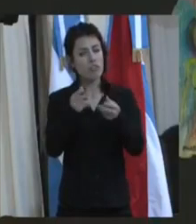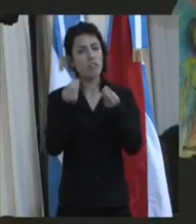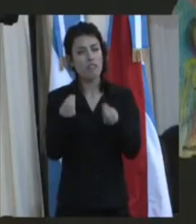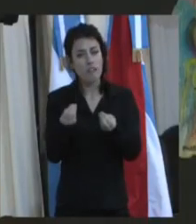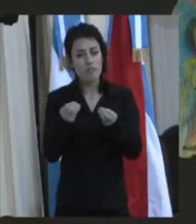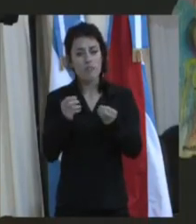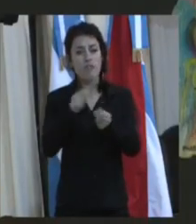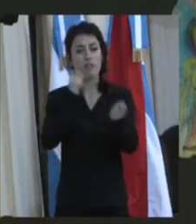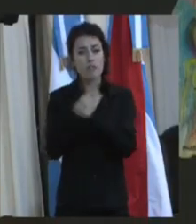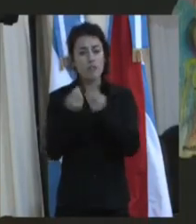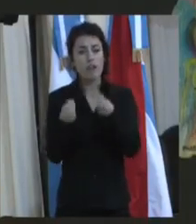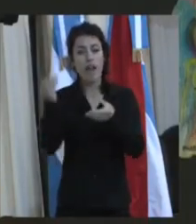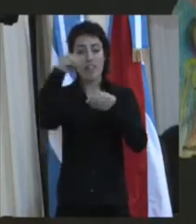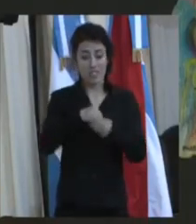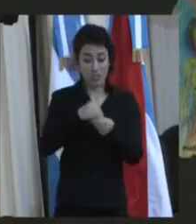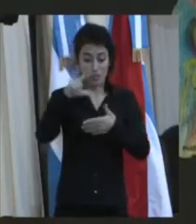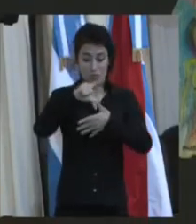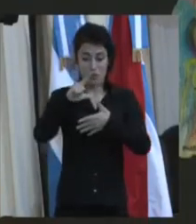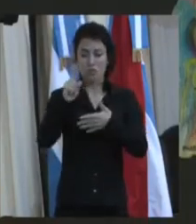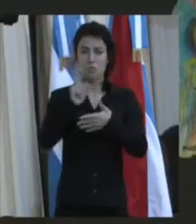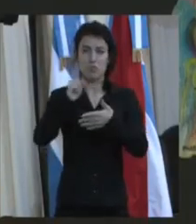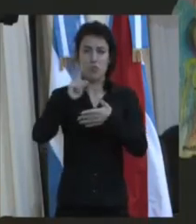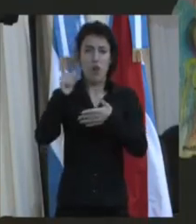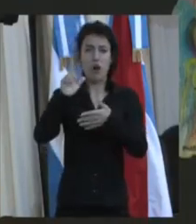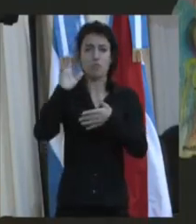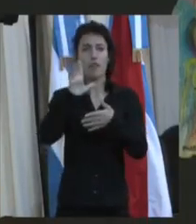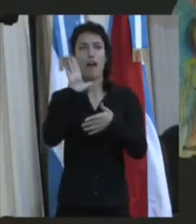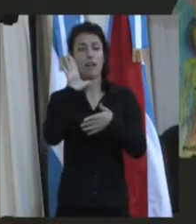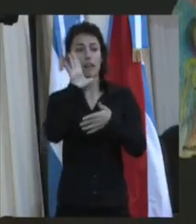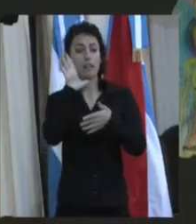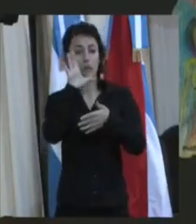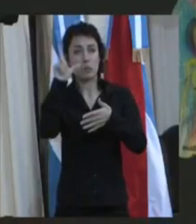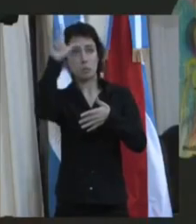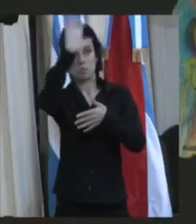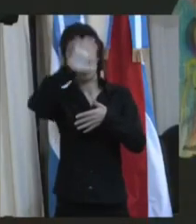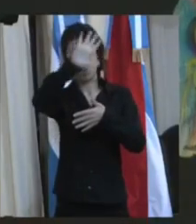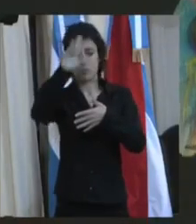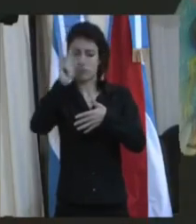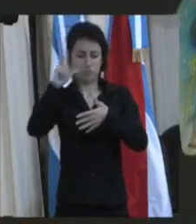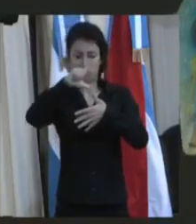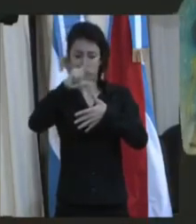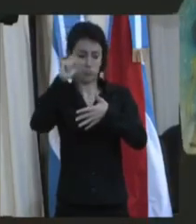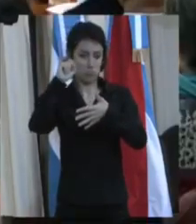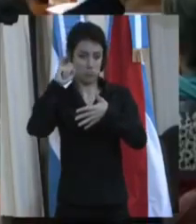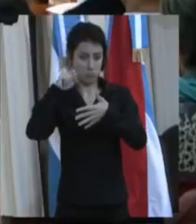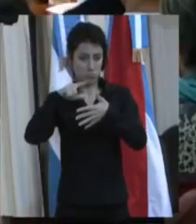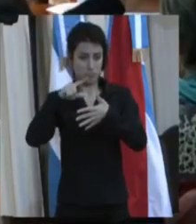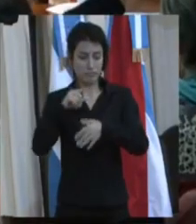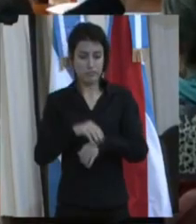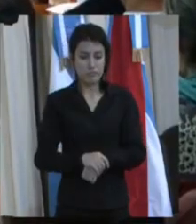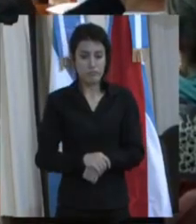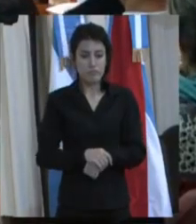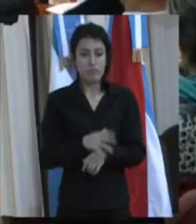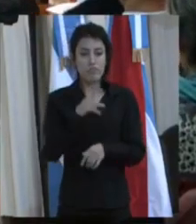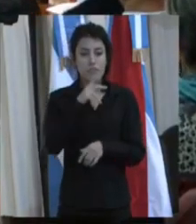que involucra a Latinoamérica y no a Estados Unidos. Y ahí está esta denuncia del